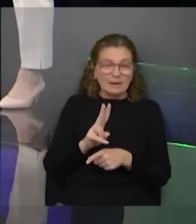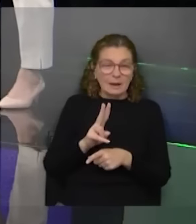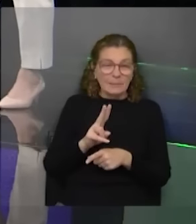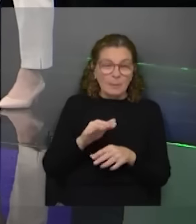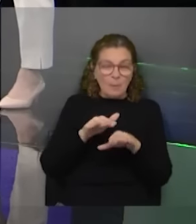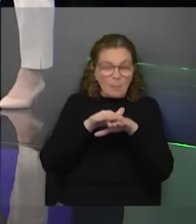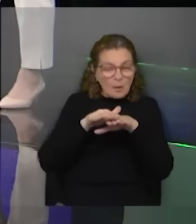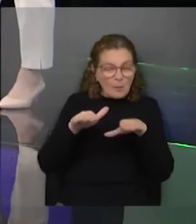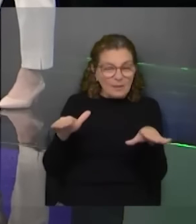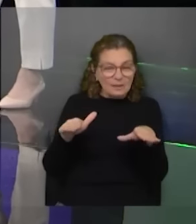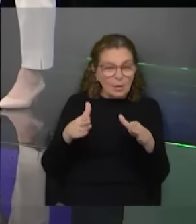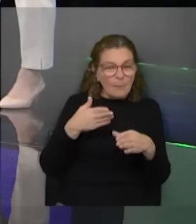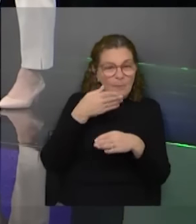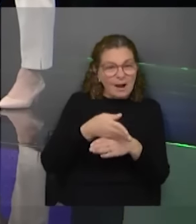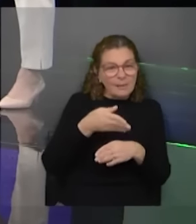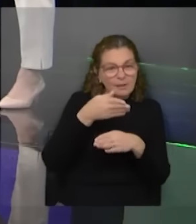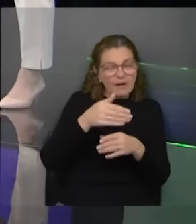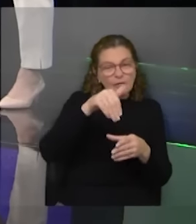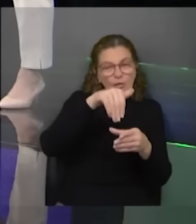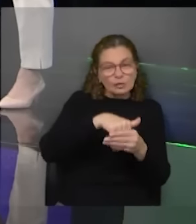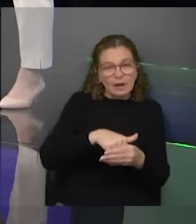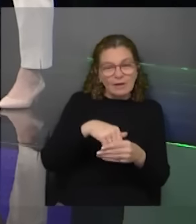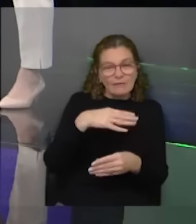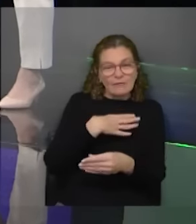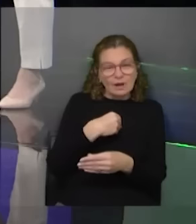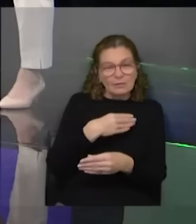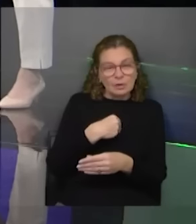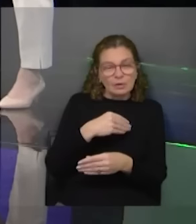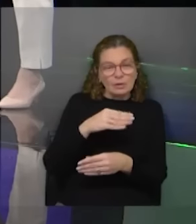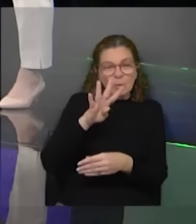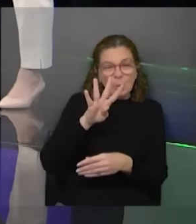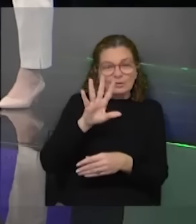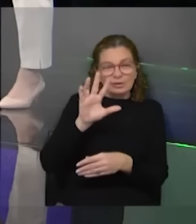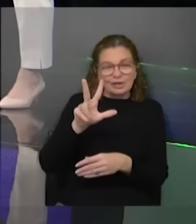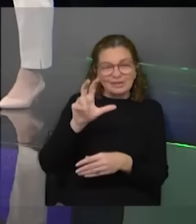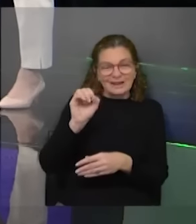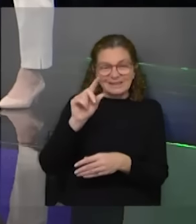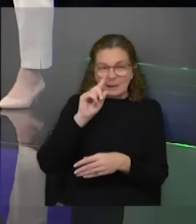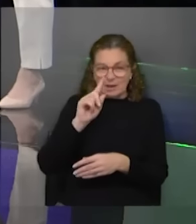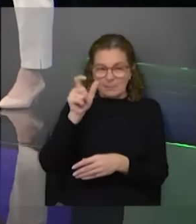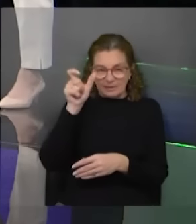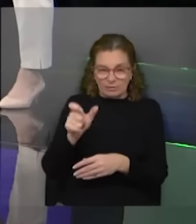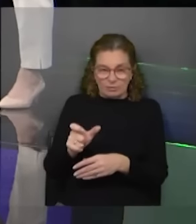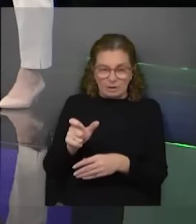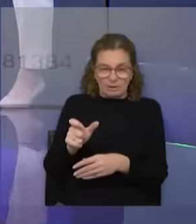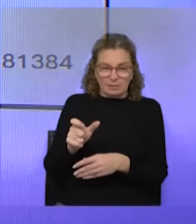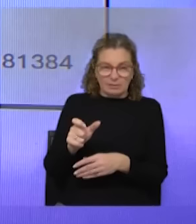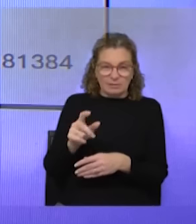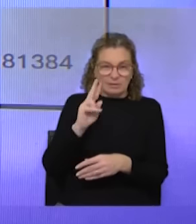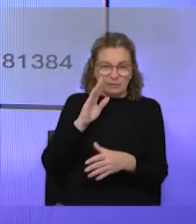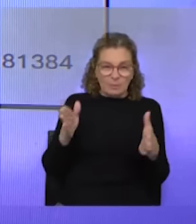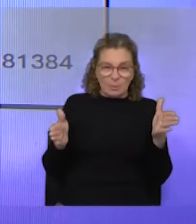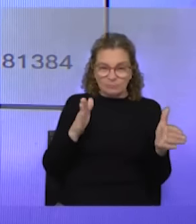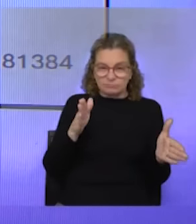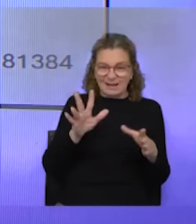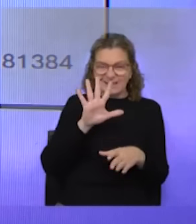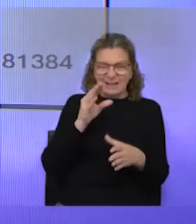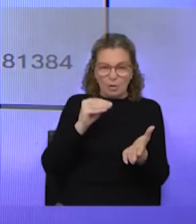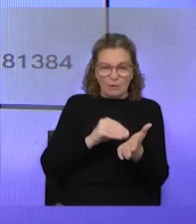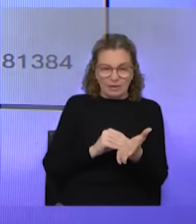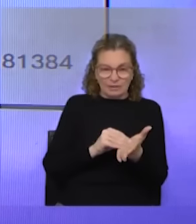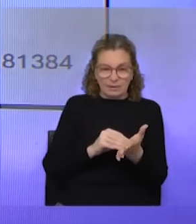promedio de participación de el Partido Nacional estuvo en 430,000 personas en si tomamos las cinco instancias